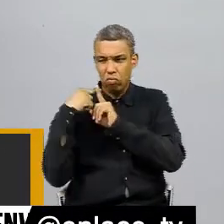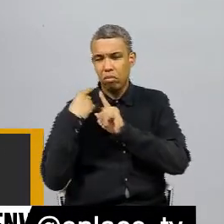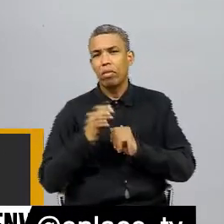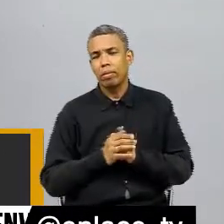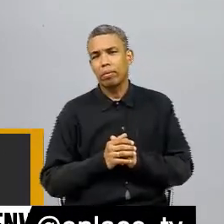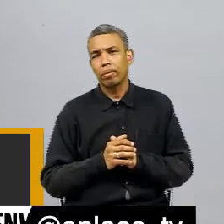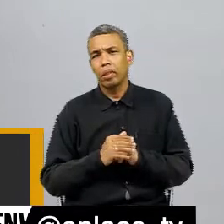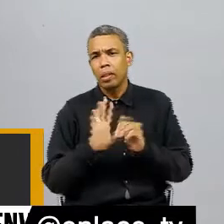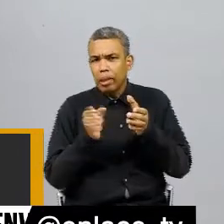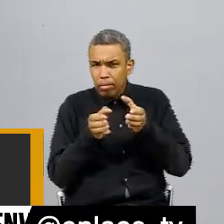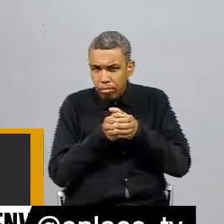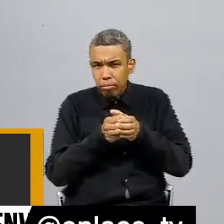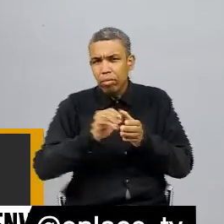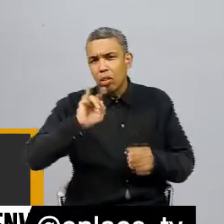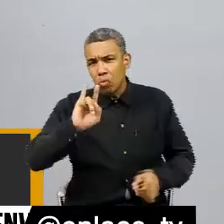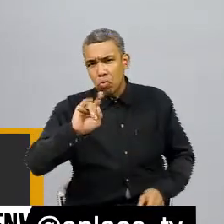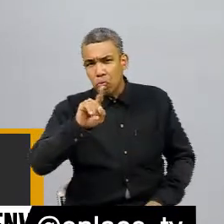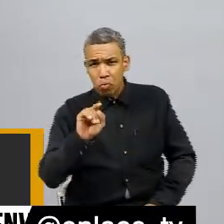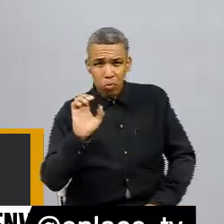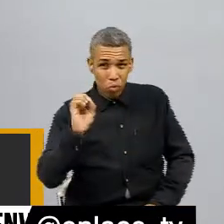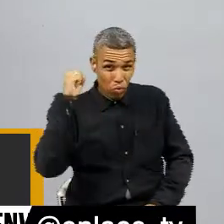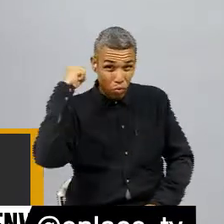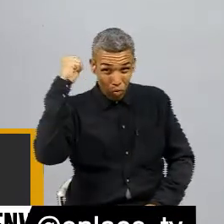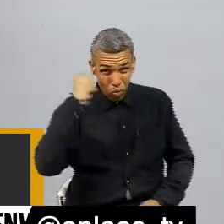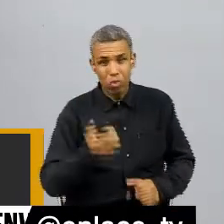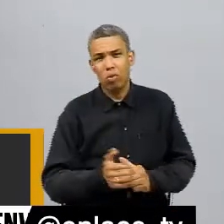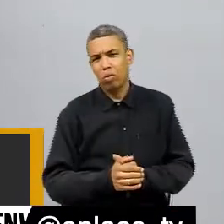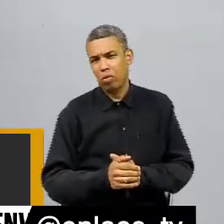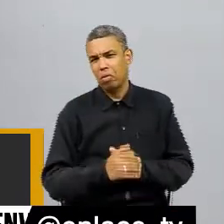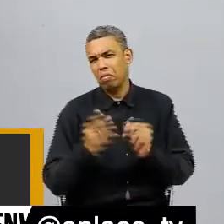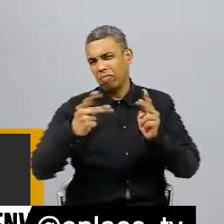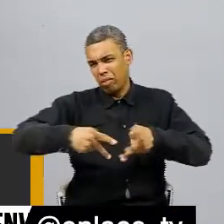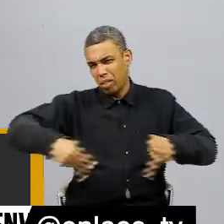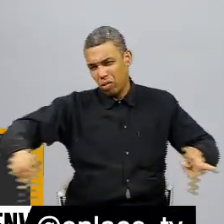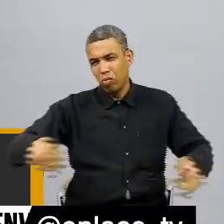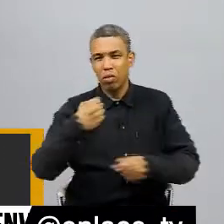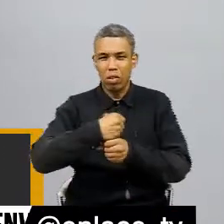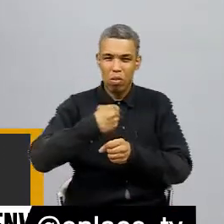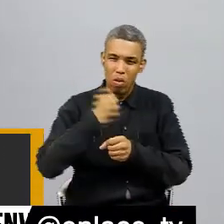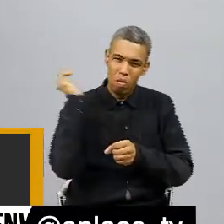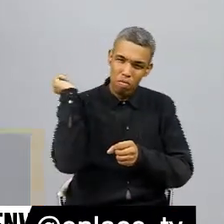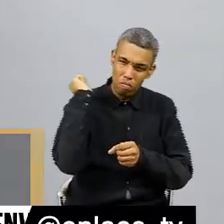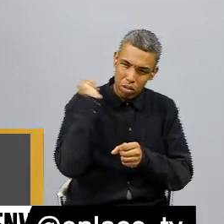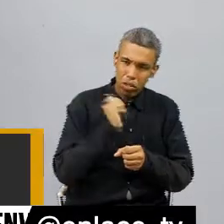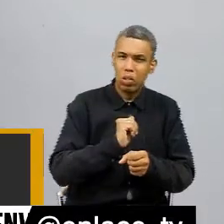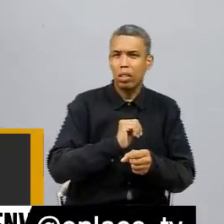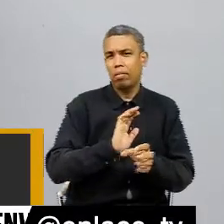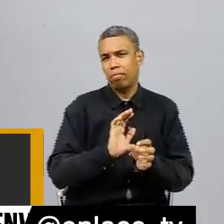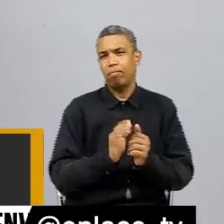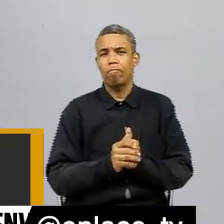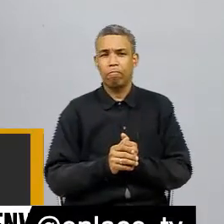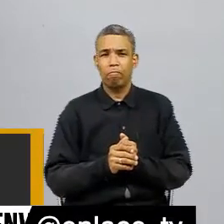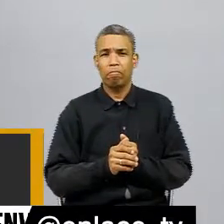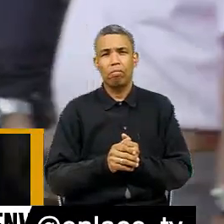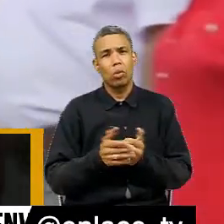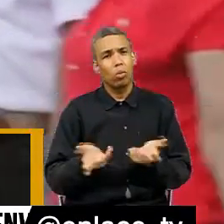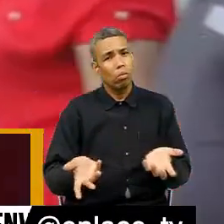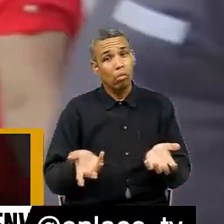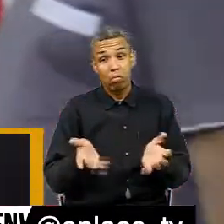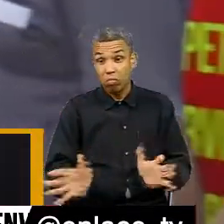familiares venimos realizando una serie de protestas a nivel nacional en contra pues de la implementación de un nuevo sistema de salud que pretende imponer la